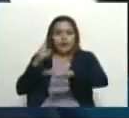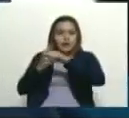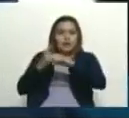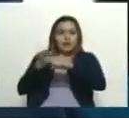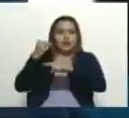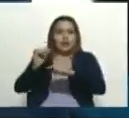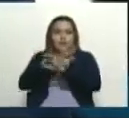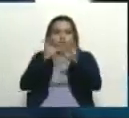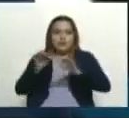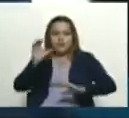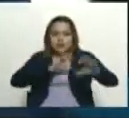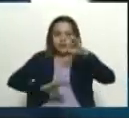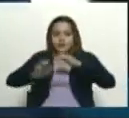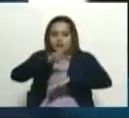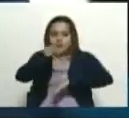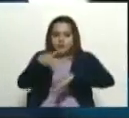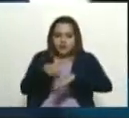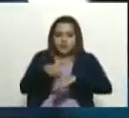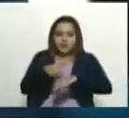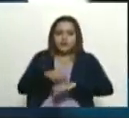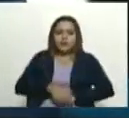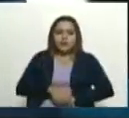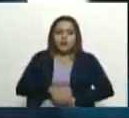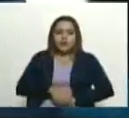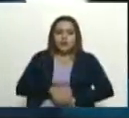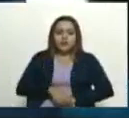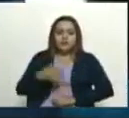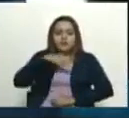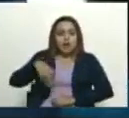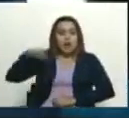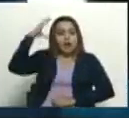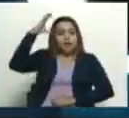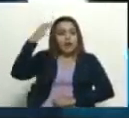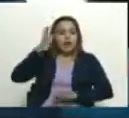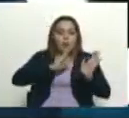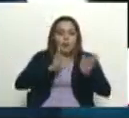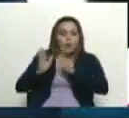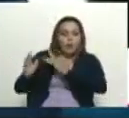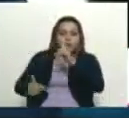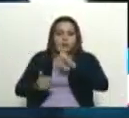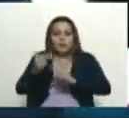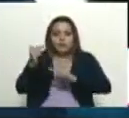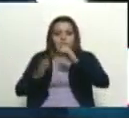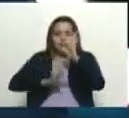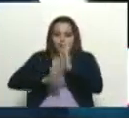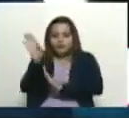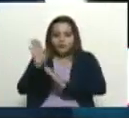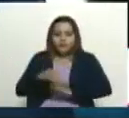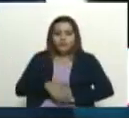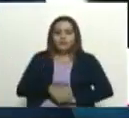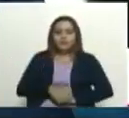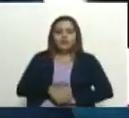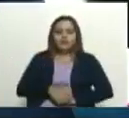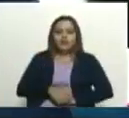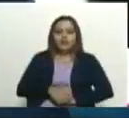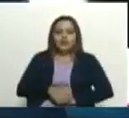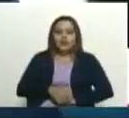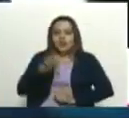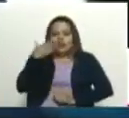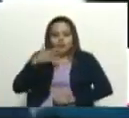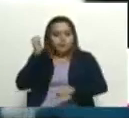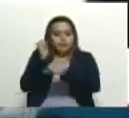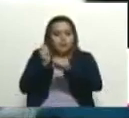modelo científico nacional, desde nuestras capacidades, la organización, la infraestructura, la voluntad y el talento, por el bienestar de